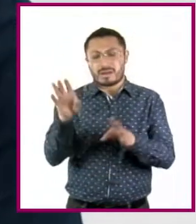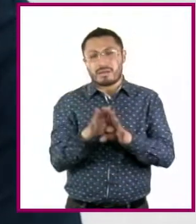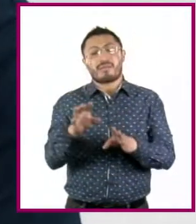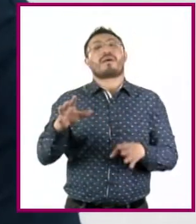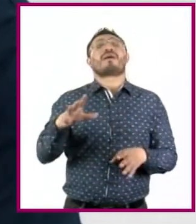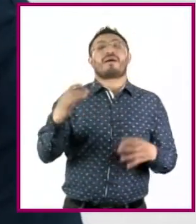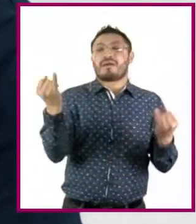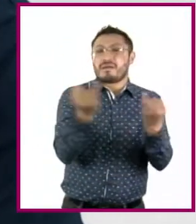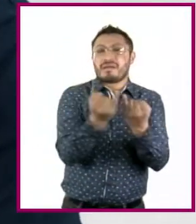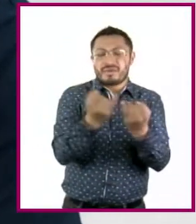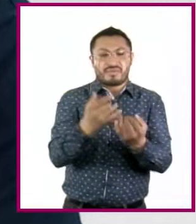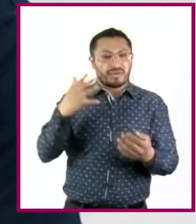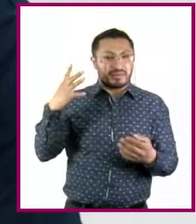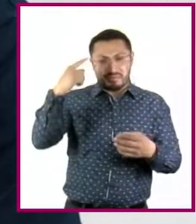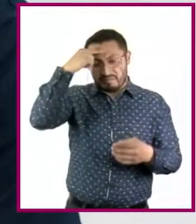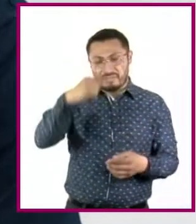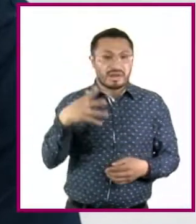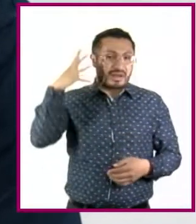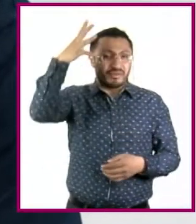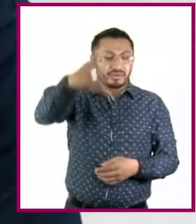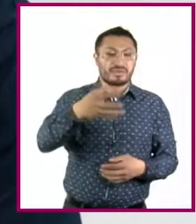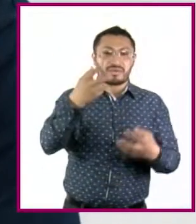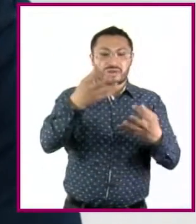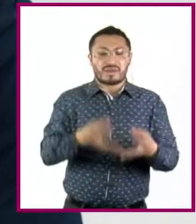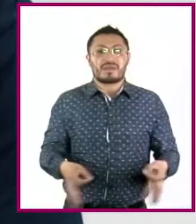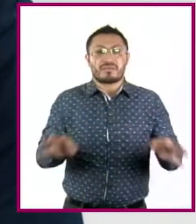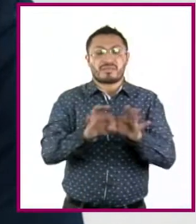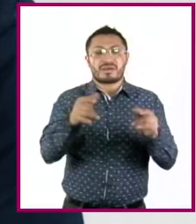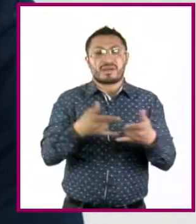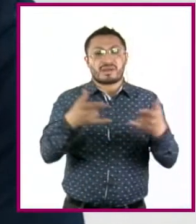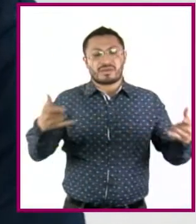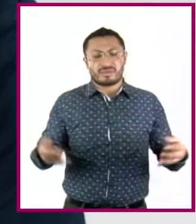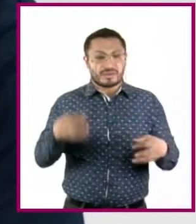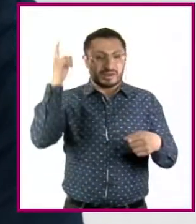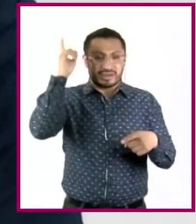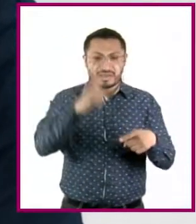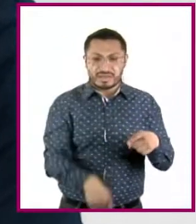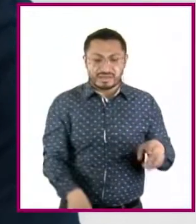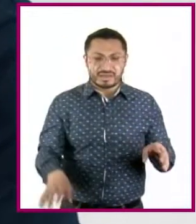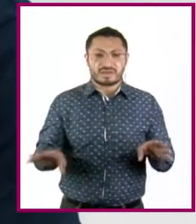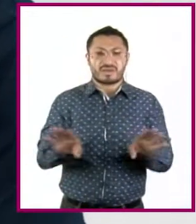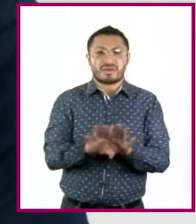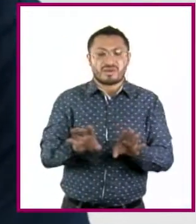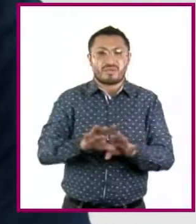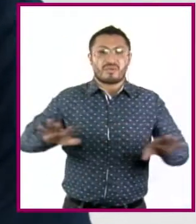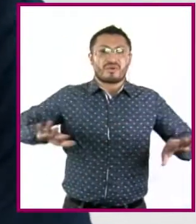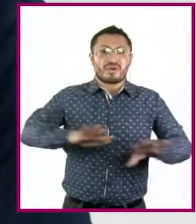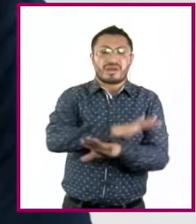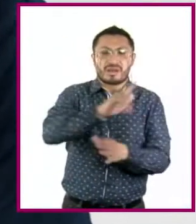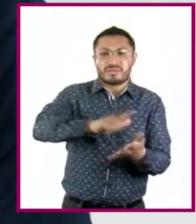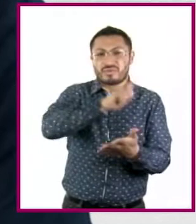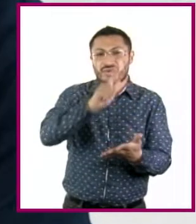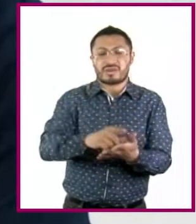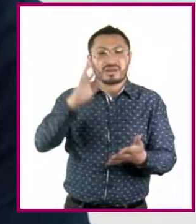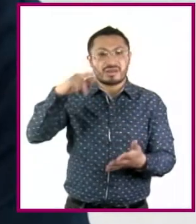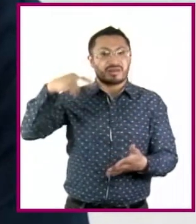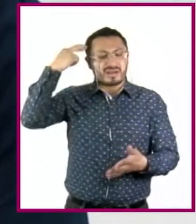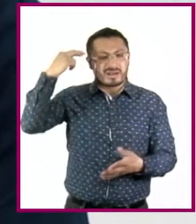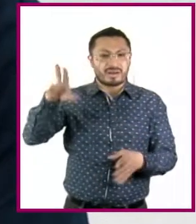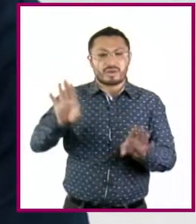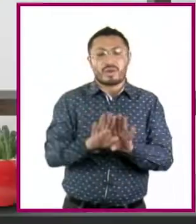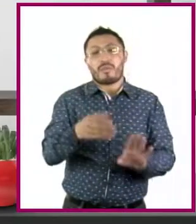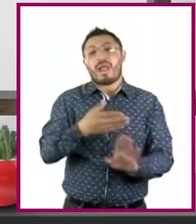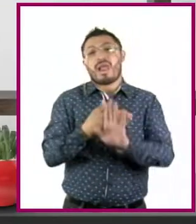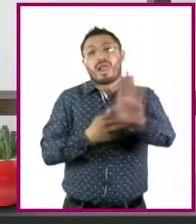el futuro. Este hecho histórico marcó el fin de la resistencia a la corriente reformista del rey, quien no hizo más intentos por rechazar